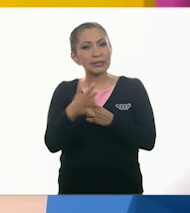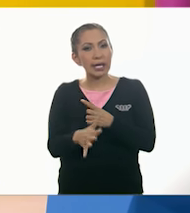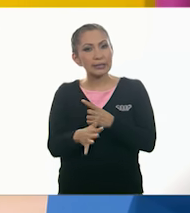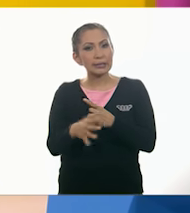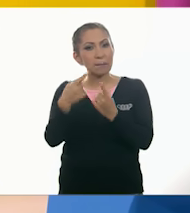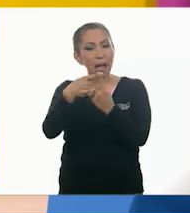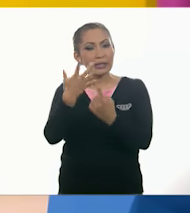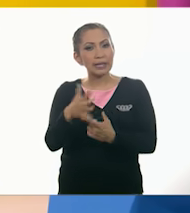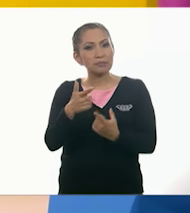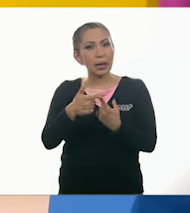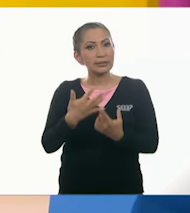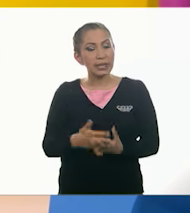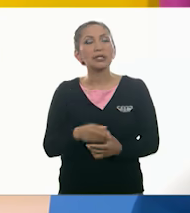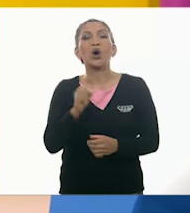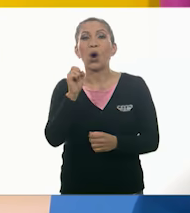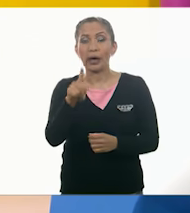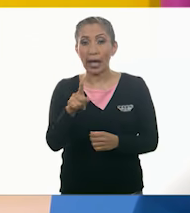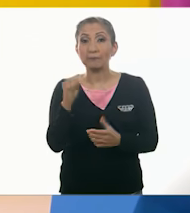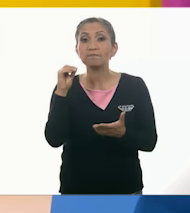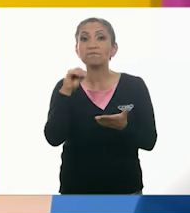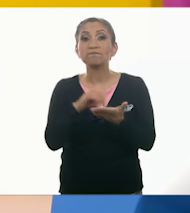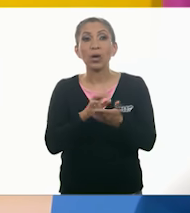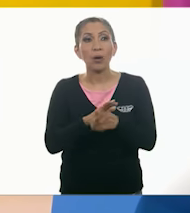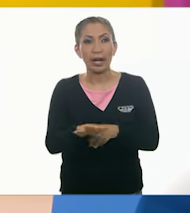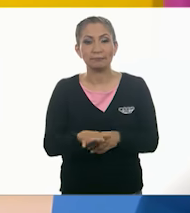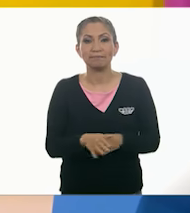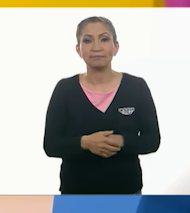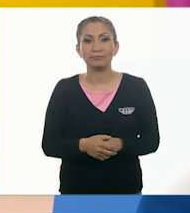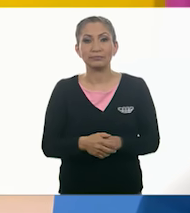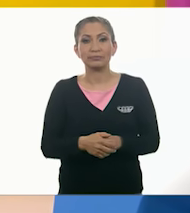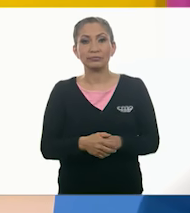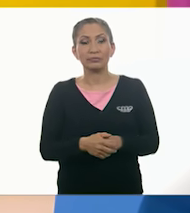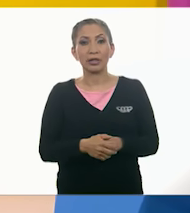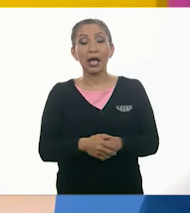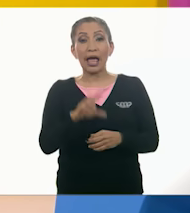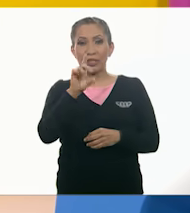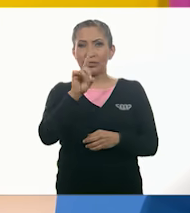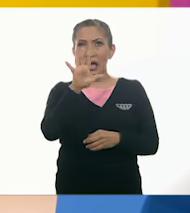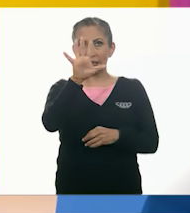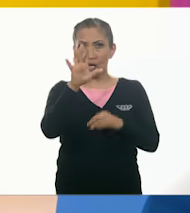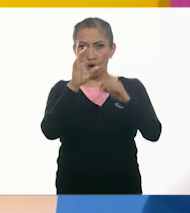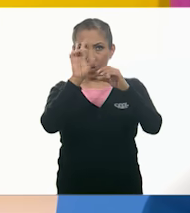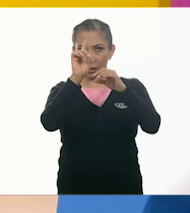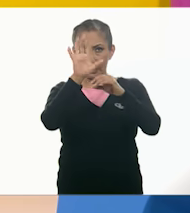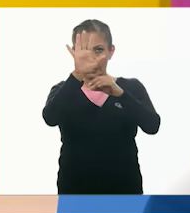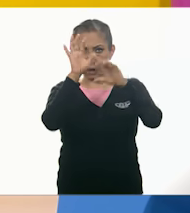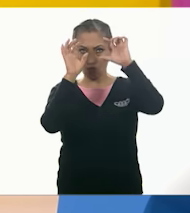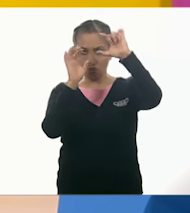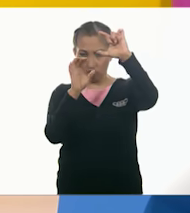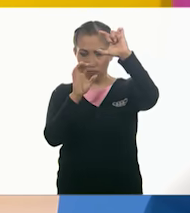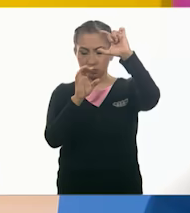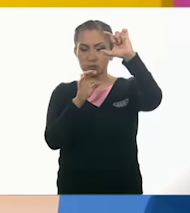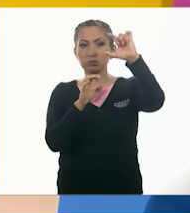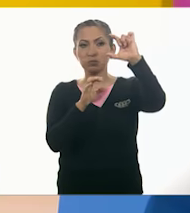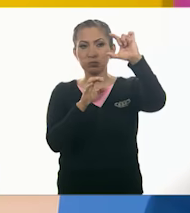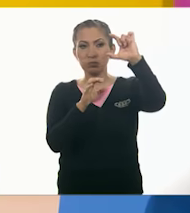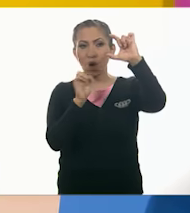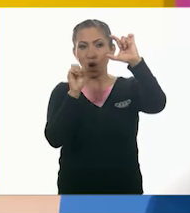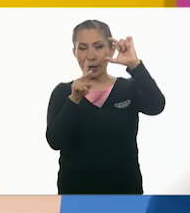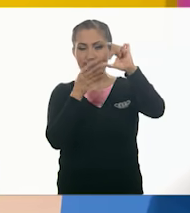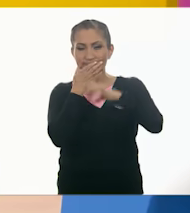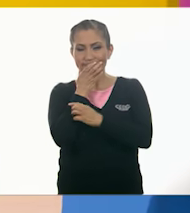Muy bien, entonces vamos a poner el número. Entonces vamos a poner el número 35 aquí. Y ahí